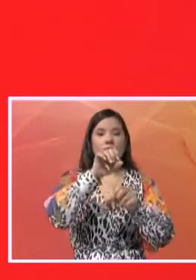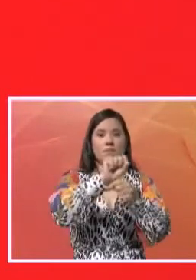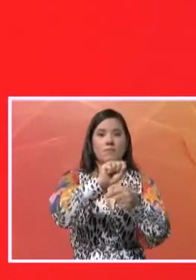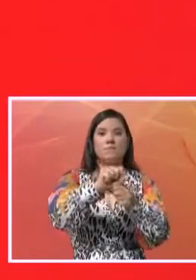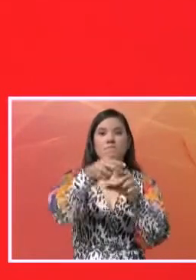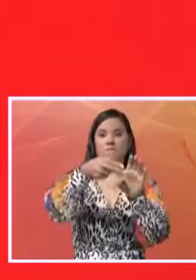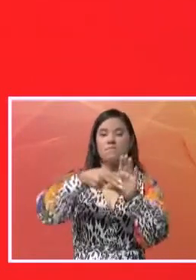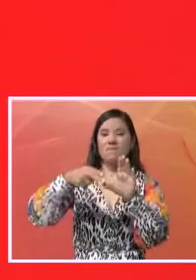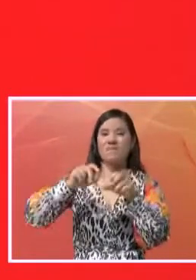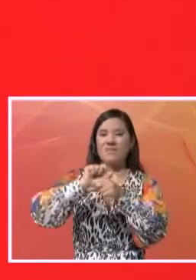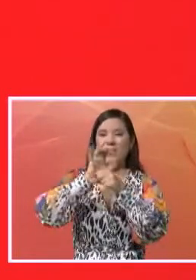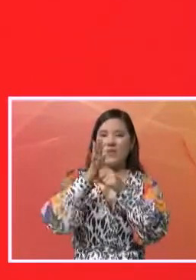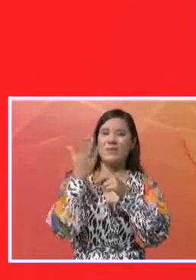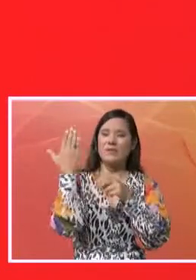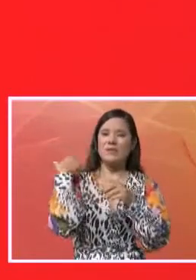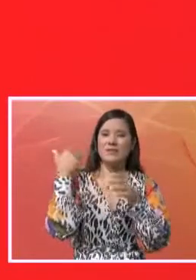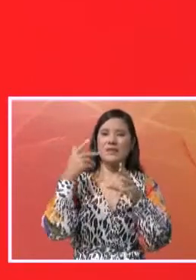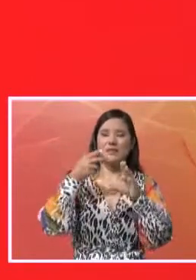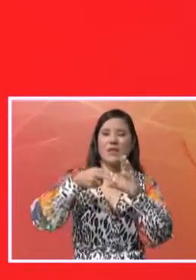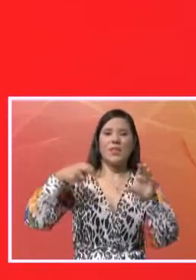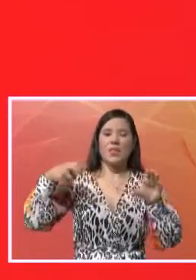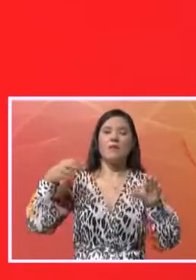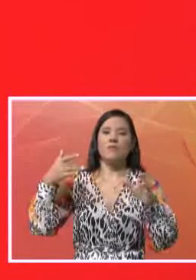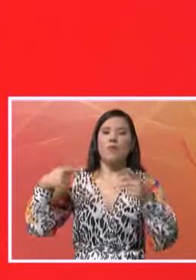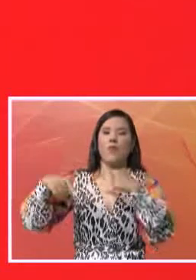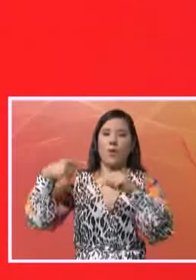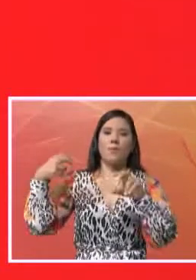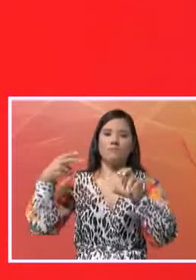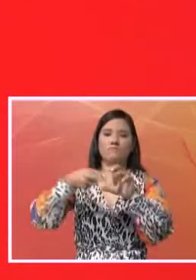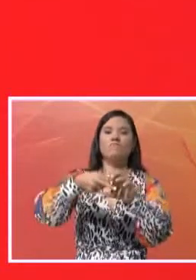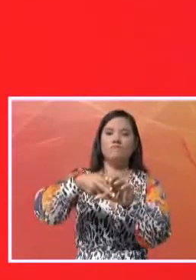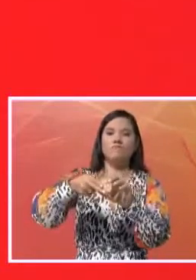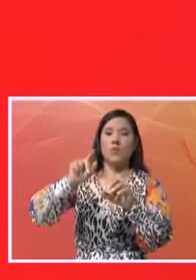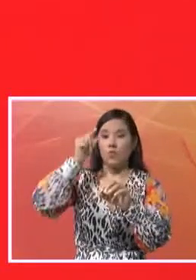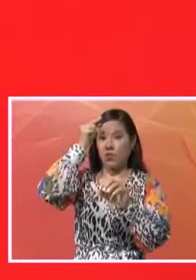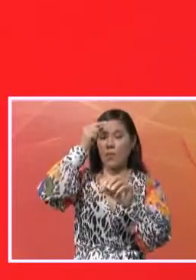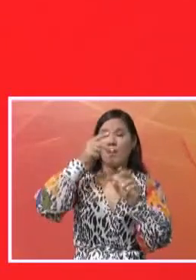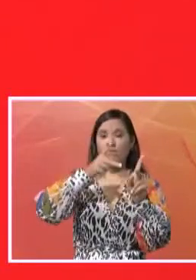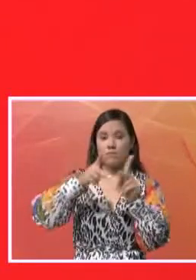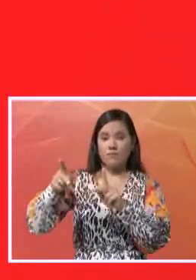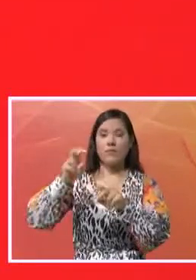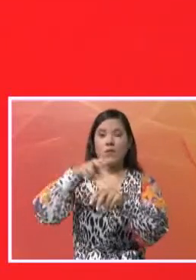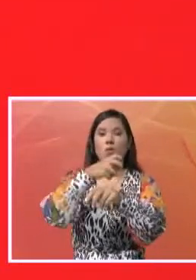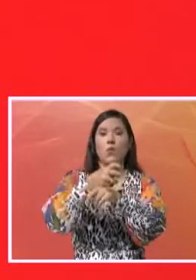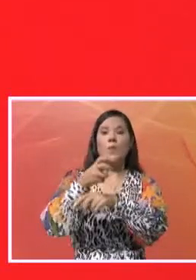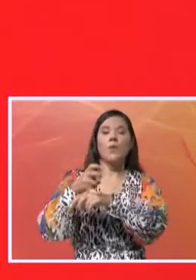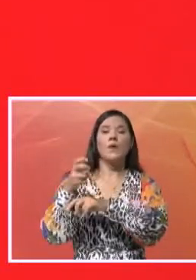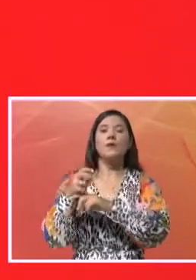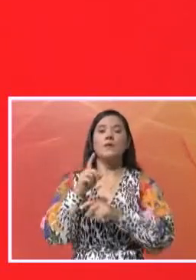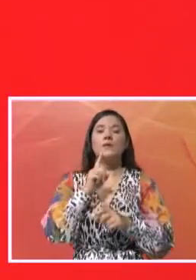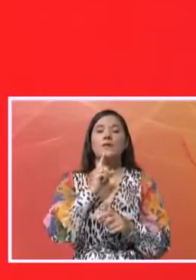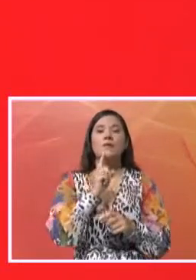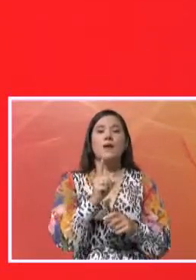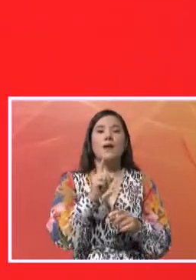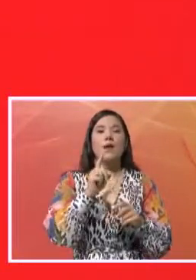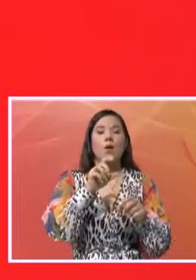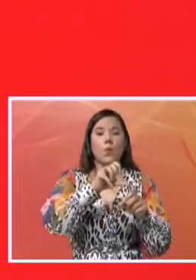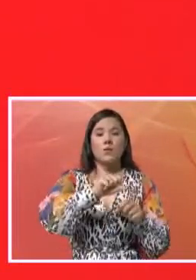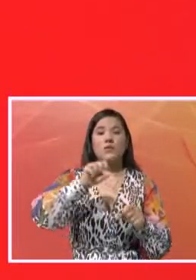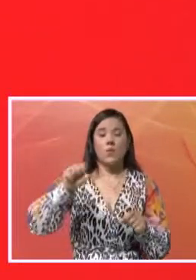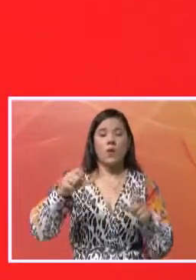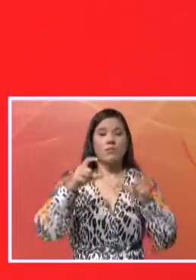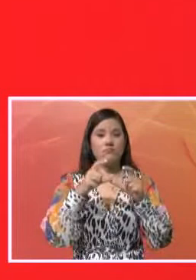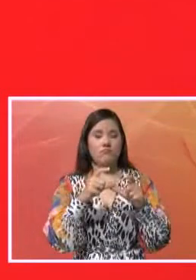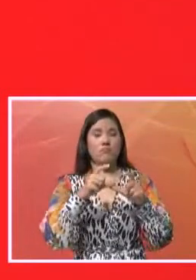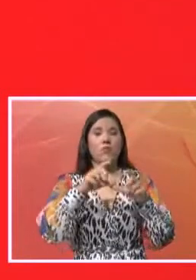de estos trabajadores y el gobierno ha cumplido con este compromiso de lo que sería una seguridad social